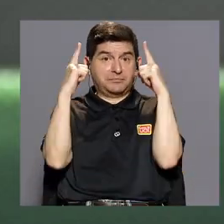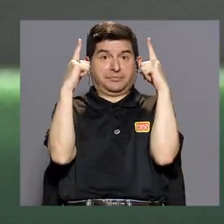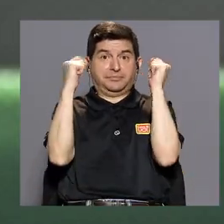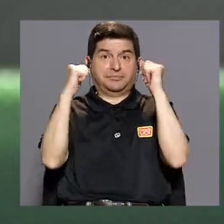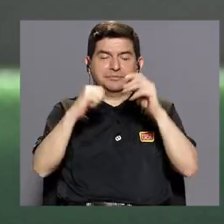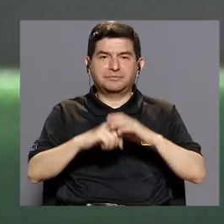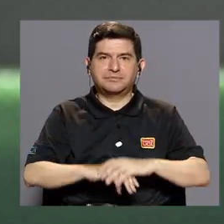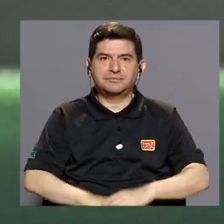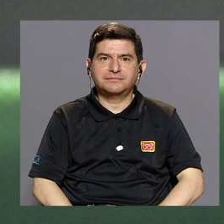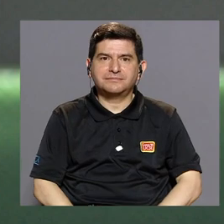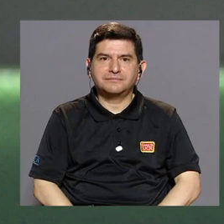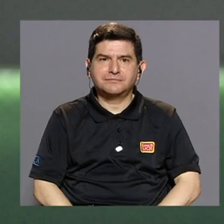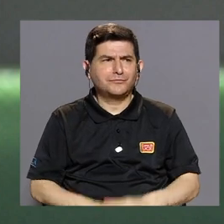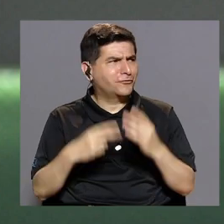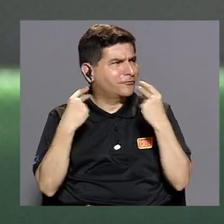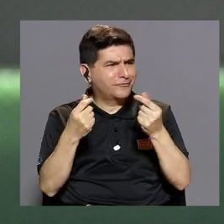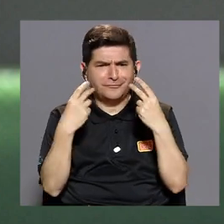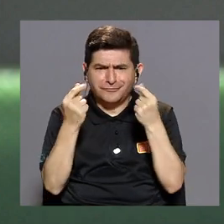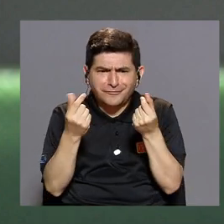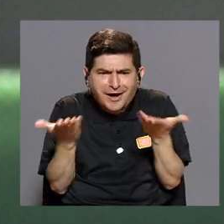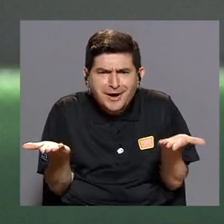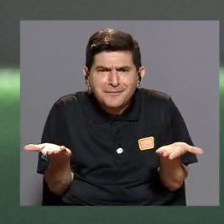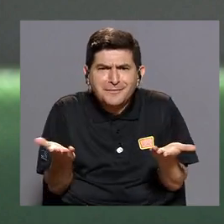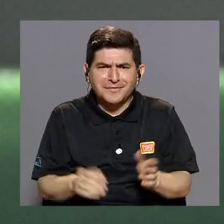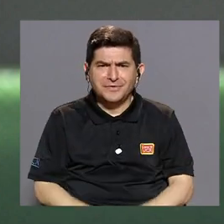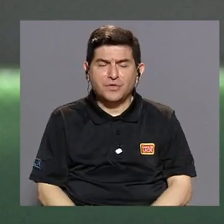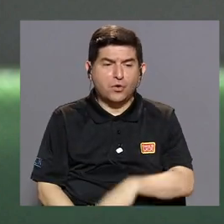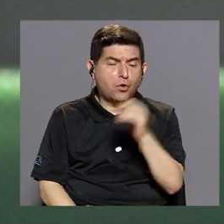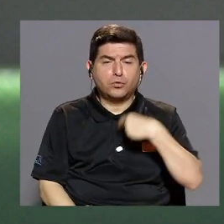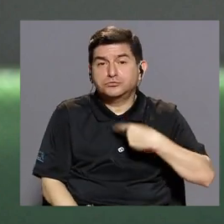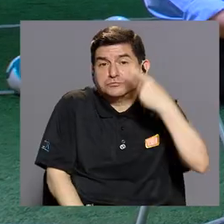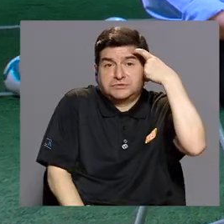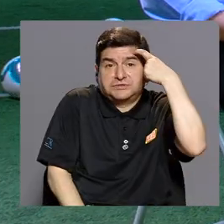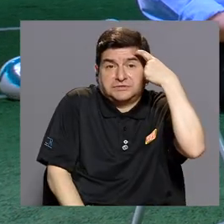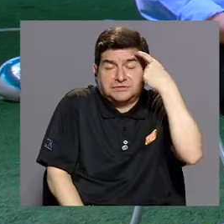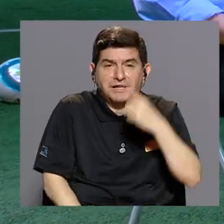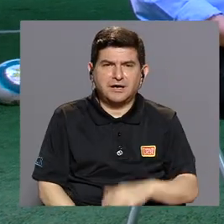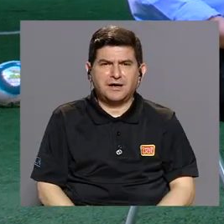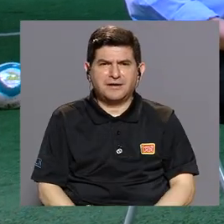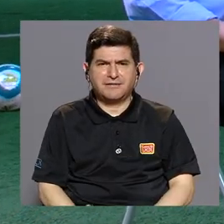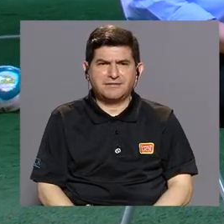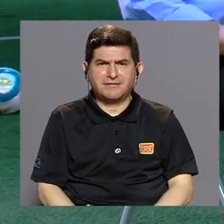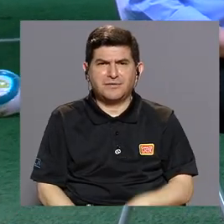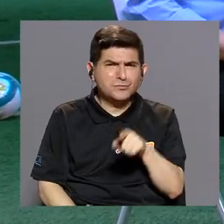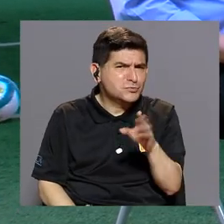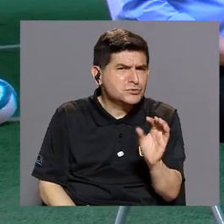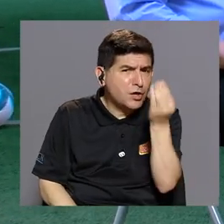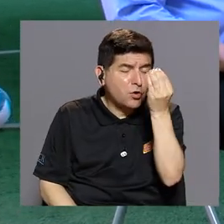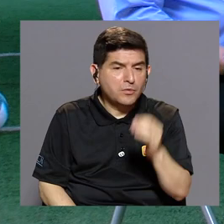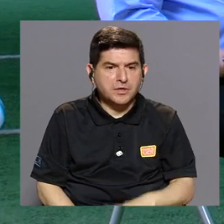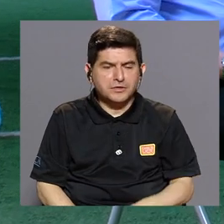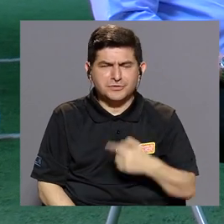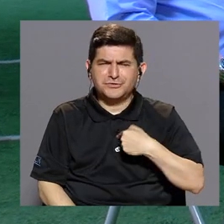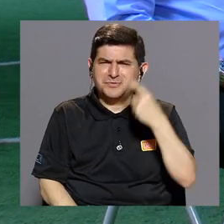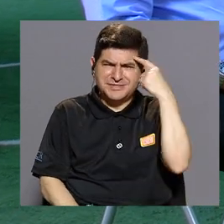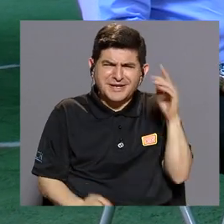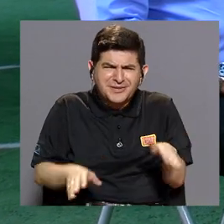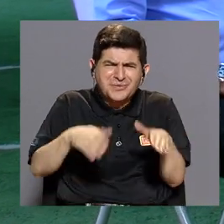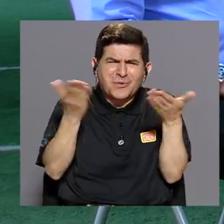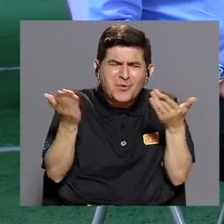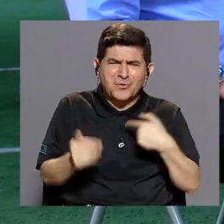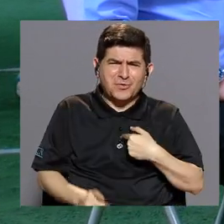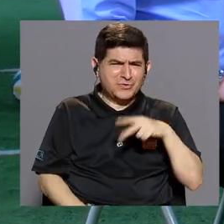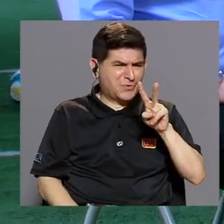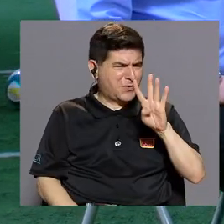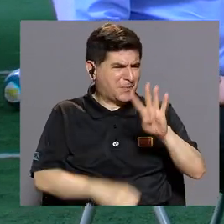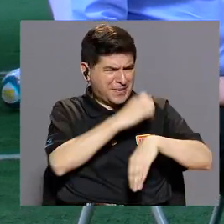mucho y dije, qué rápido. Sí, ¿verdad? O pensé... Demasiado joven. ¿Cómo así, verdad? Yo